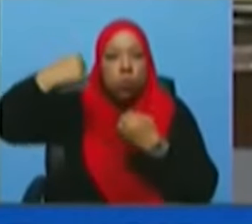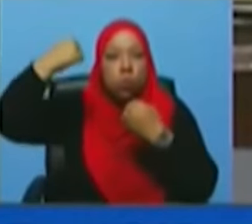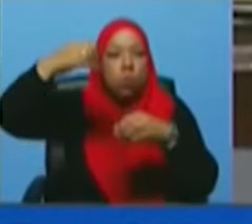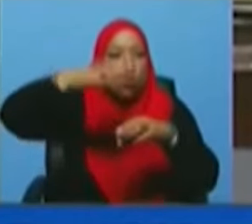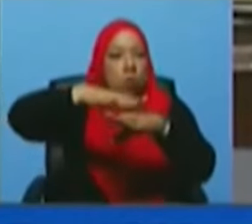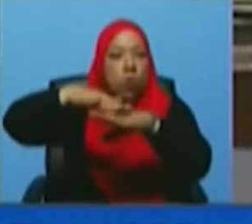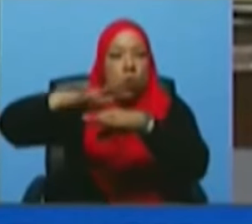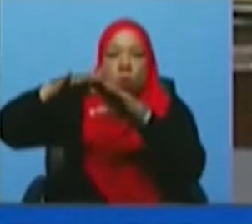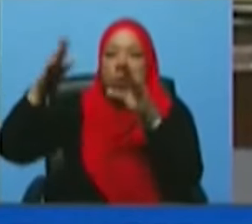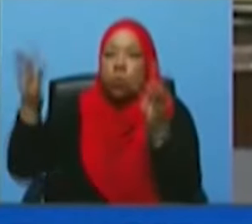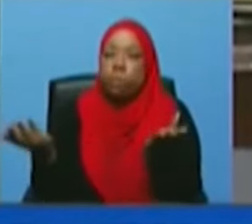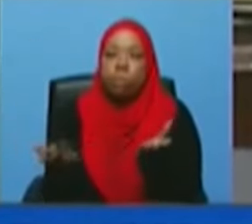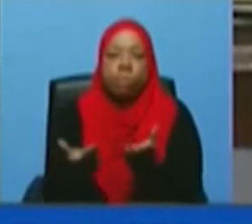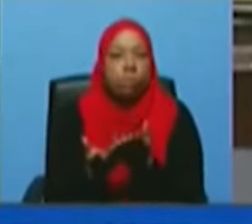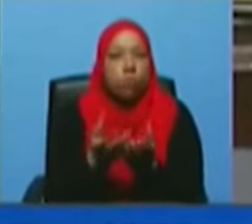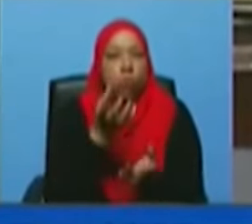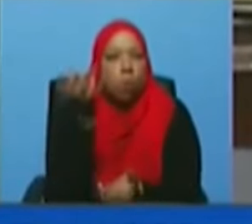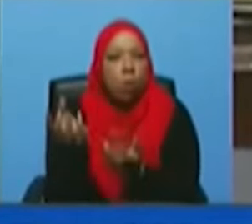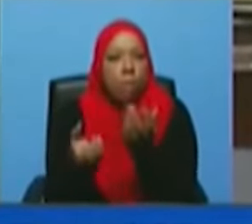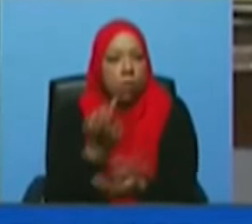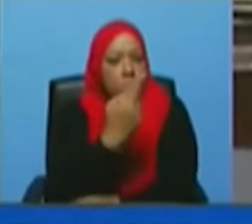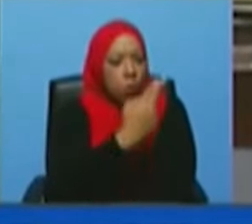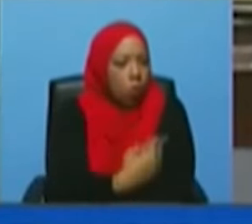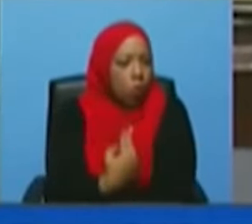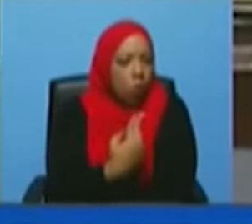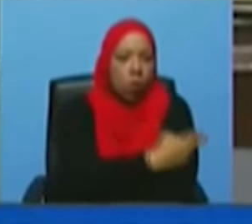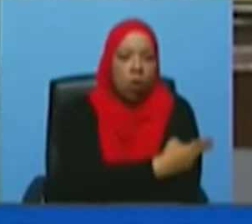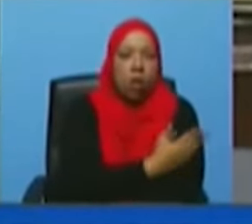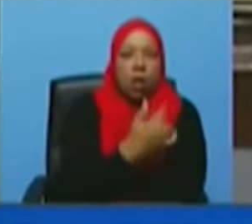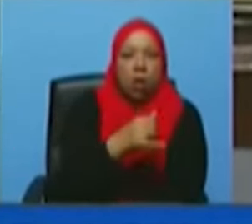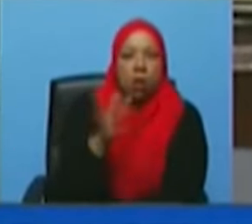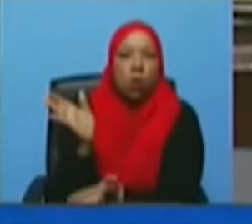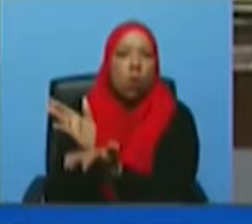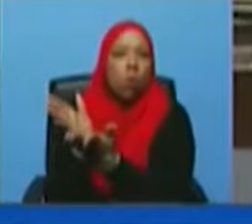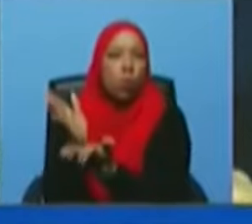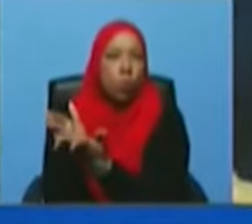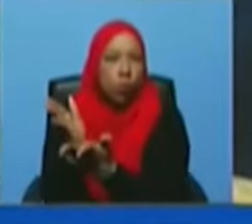protesta quemar un hospital quemar una escuela